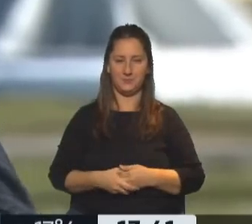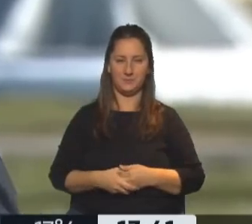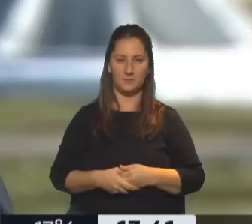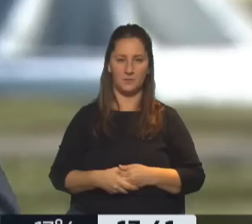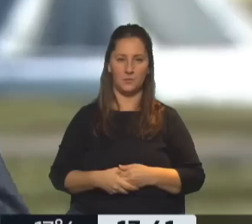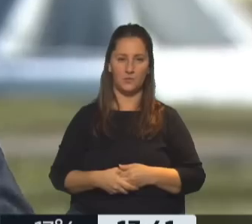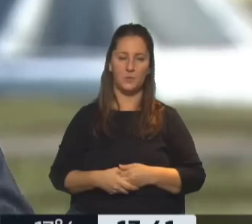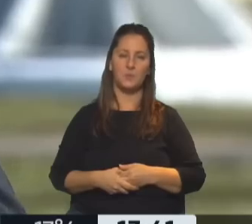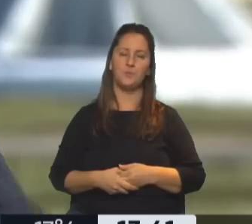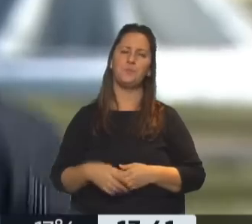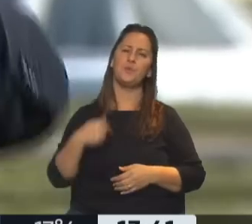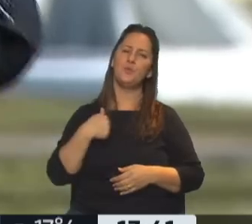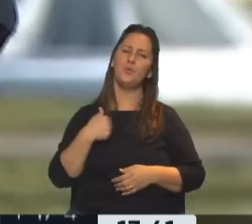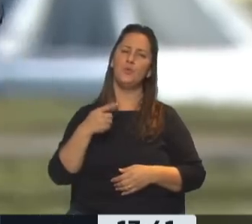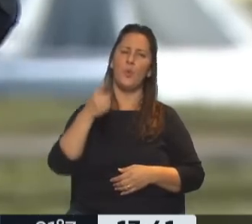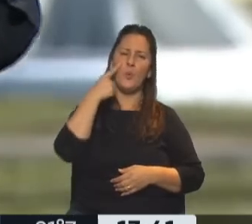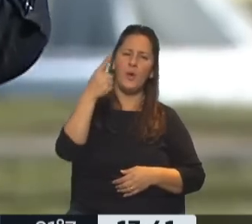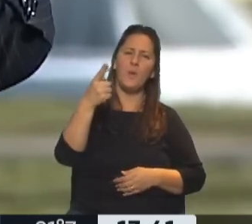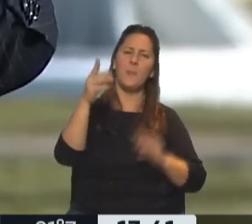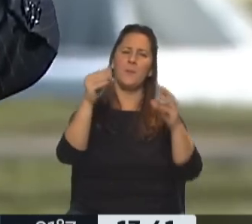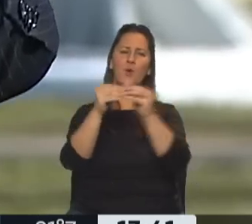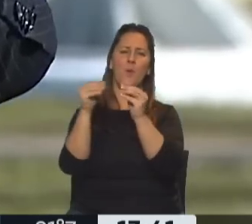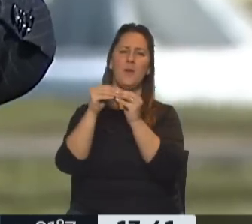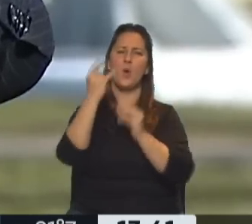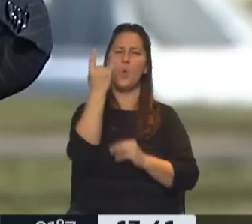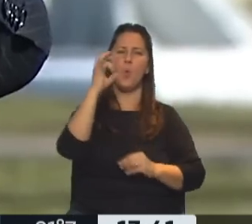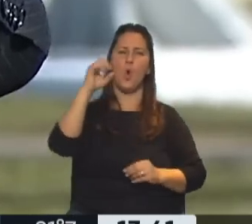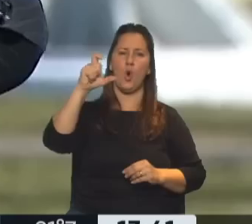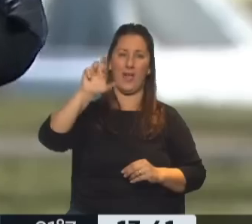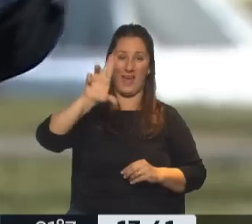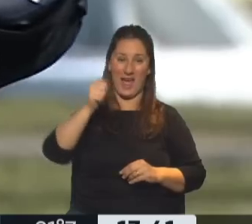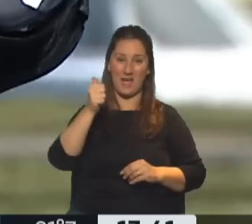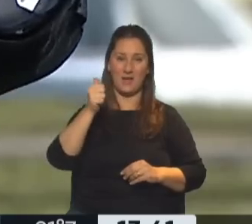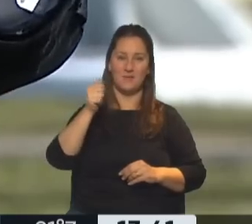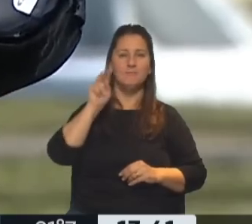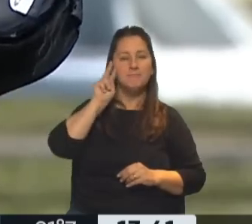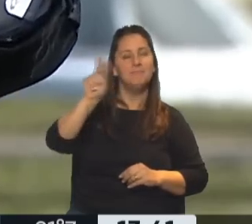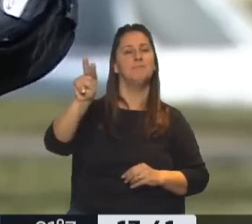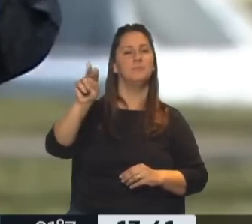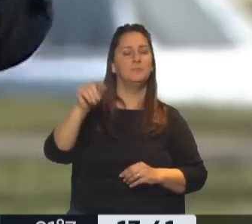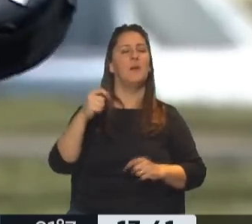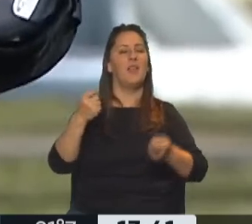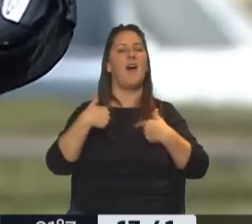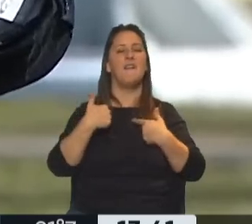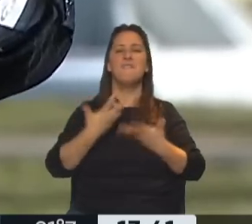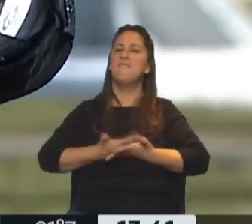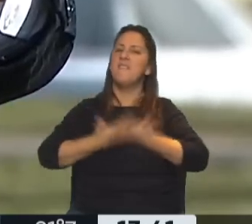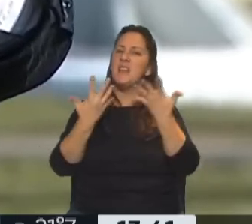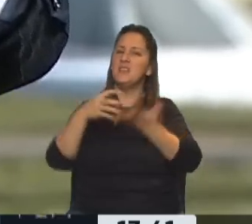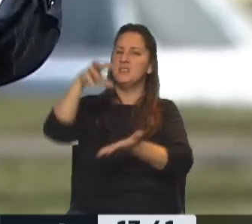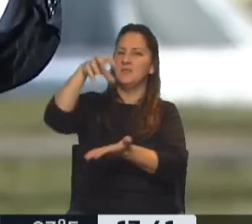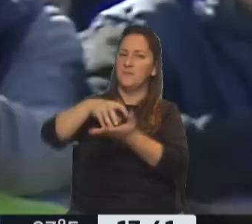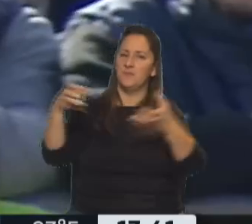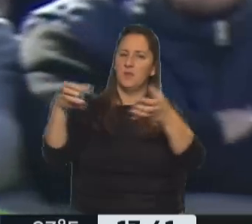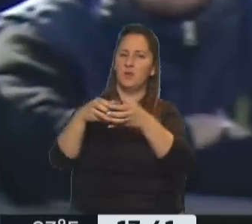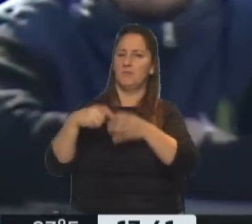Yo veo allí a los compañeros de la UOCRA. Nada me hace más feliz que ver a los compañeros de la UOCRA. Y les